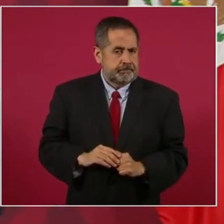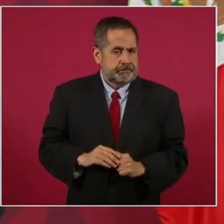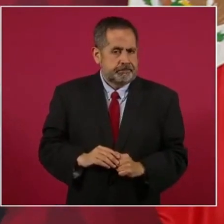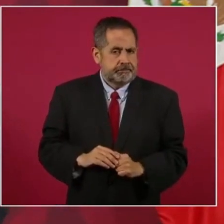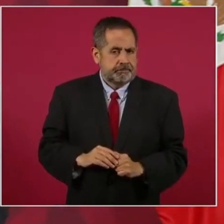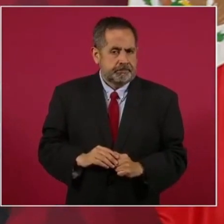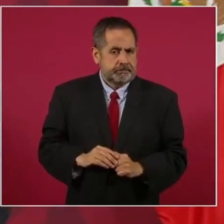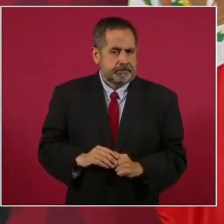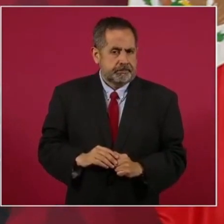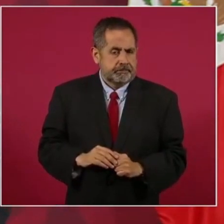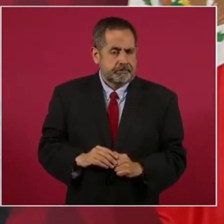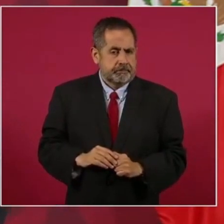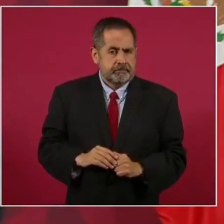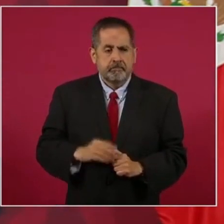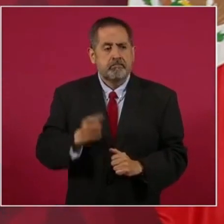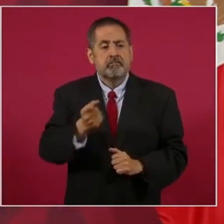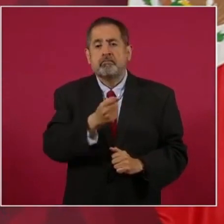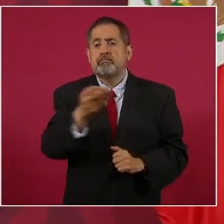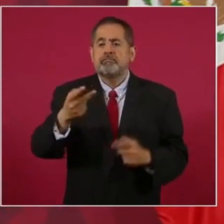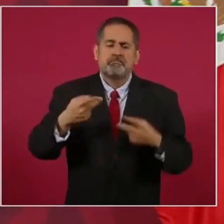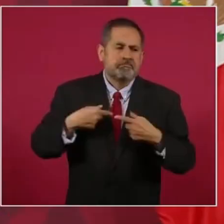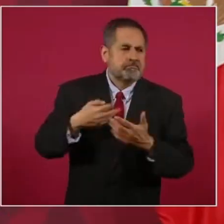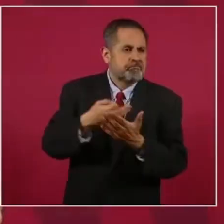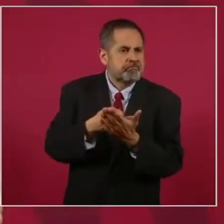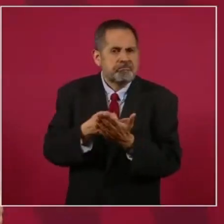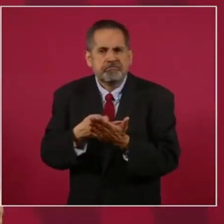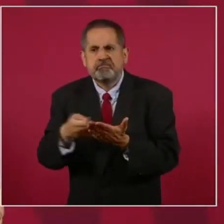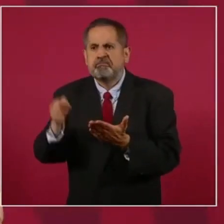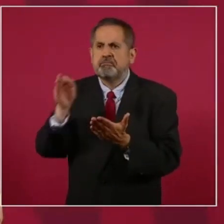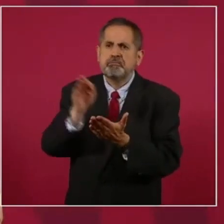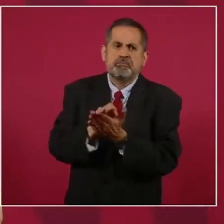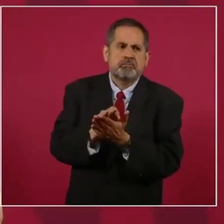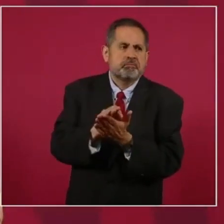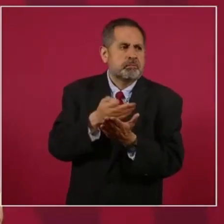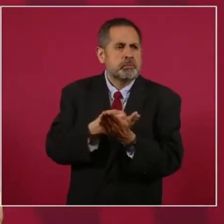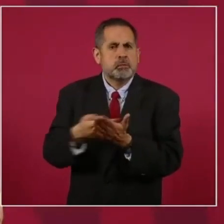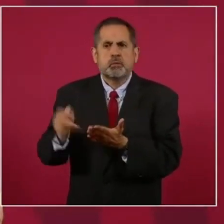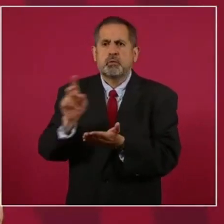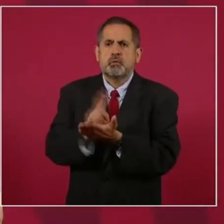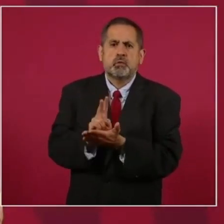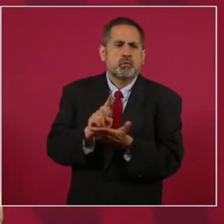Tenemos héroes y tenemos